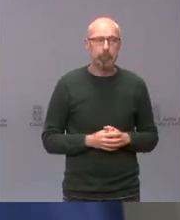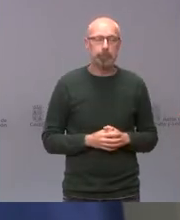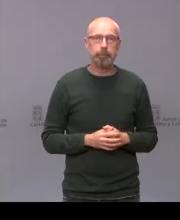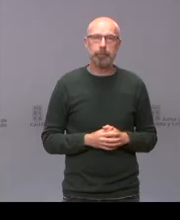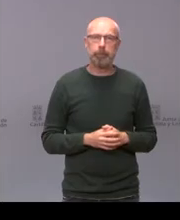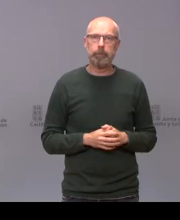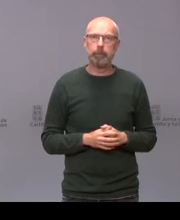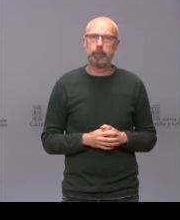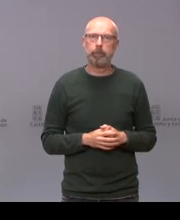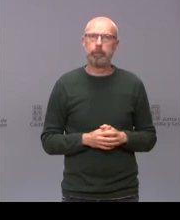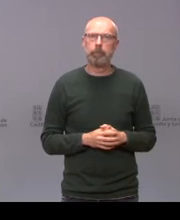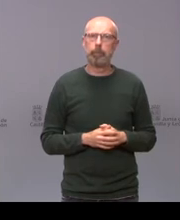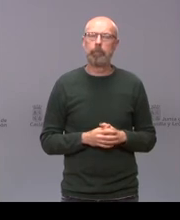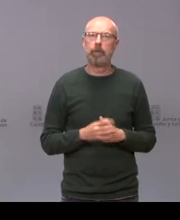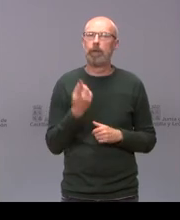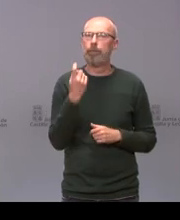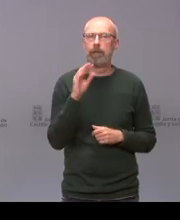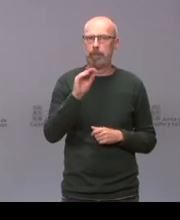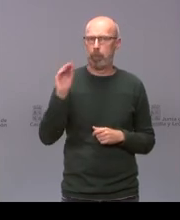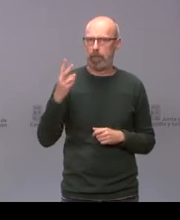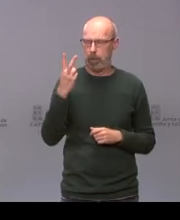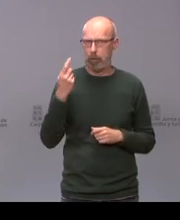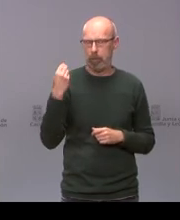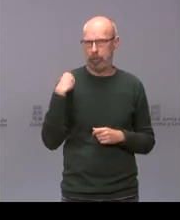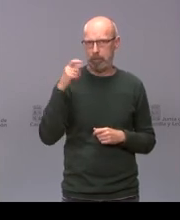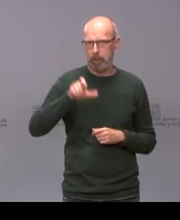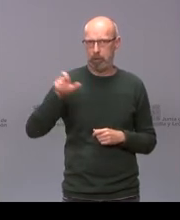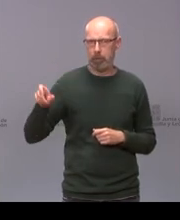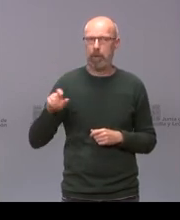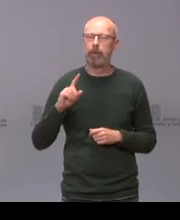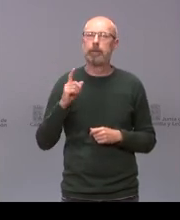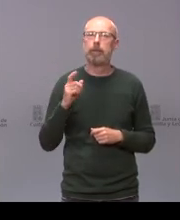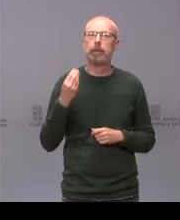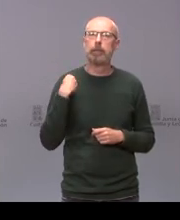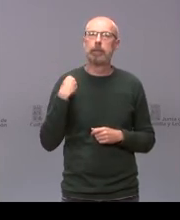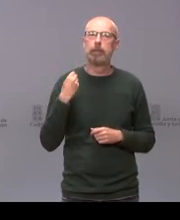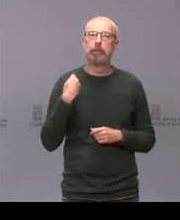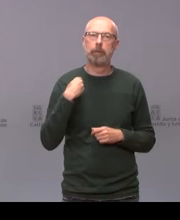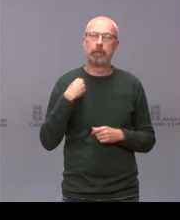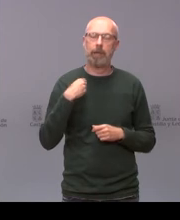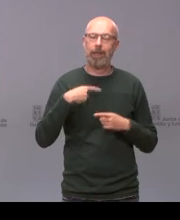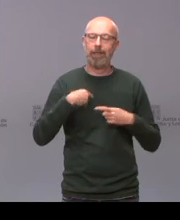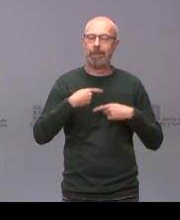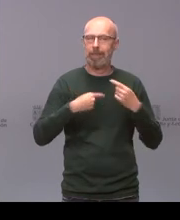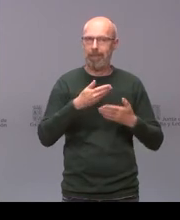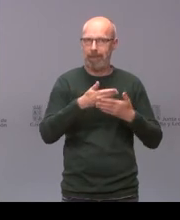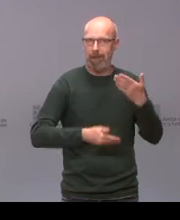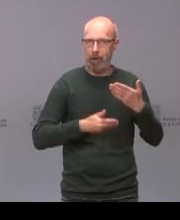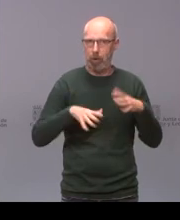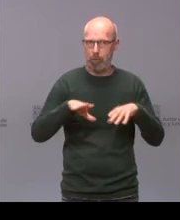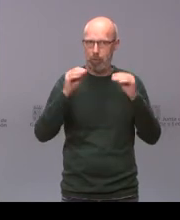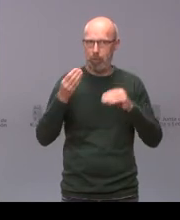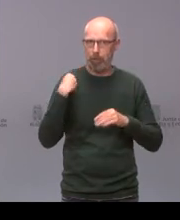Nos quedan solo dos intervenciones y la primera de ellas va a correr a cargo de Gadea Gutiérrez del Diario de Burgos. Cuando quieras,